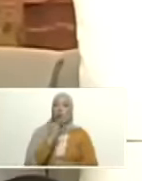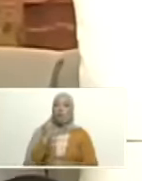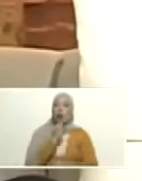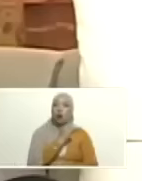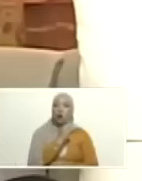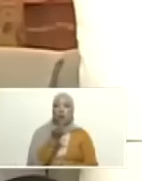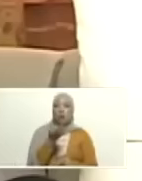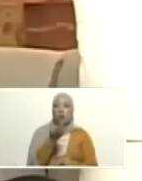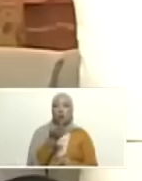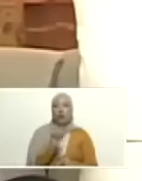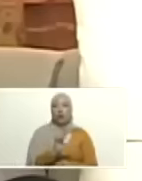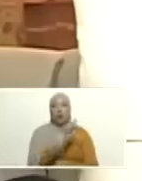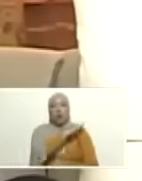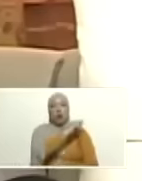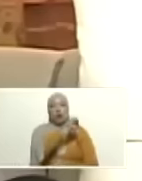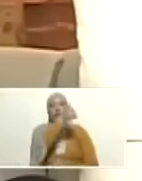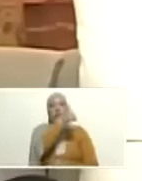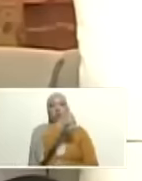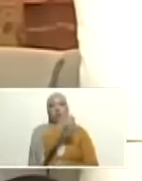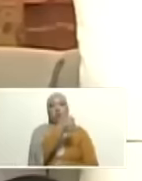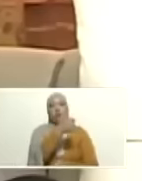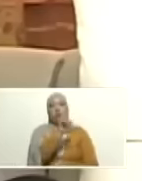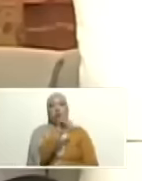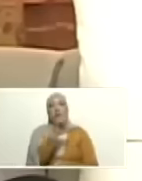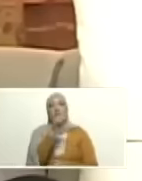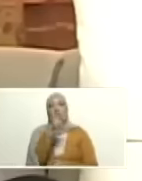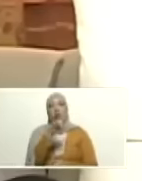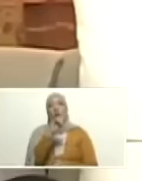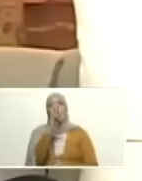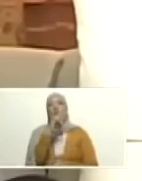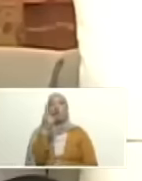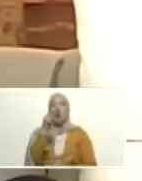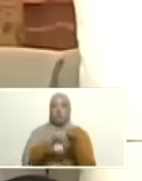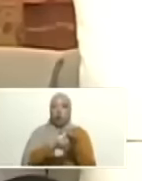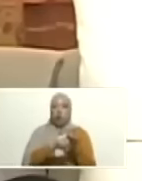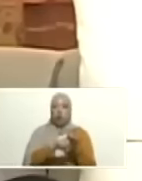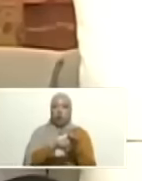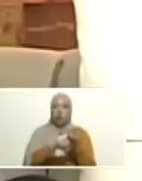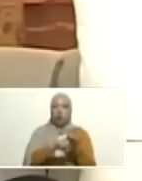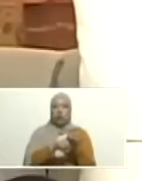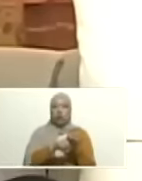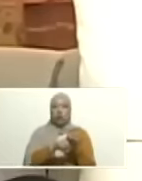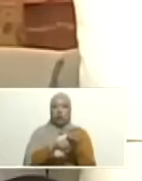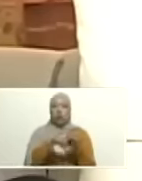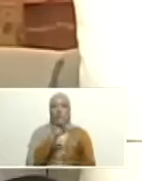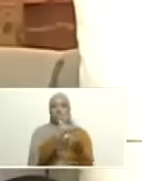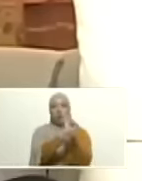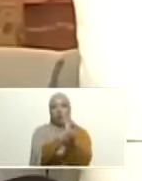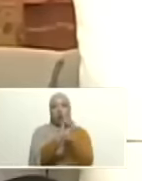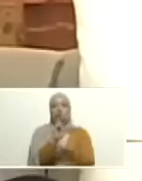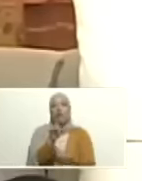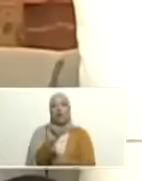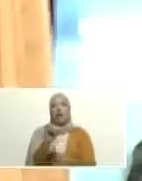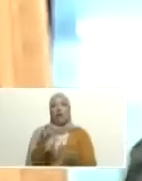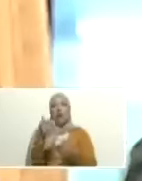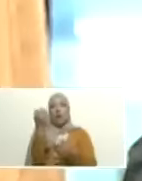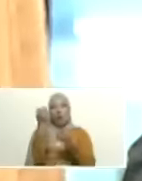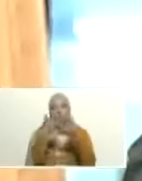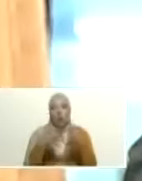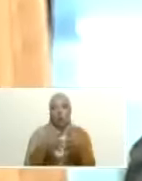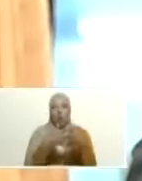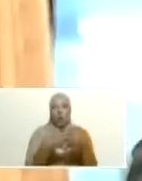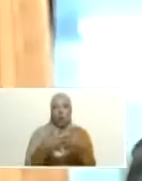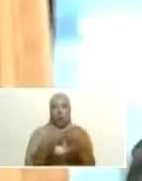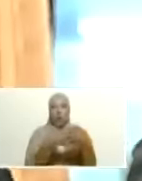puesto que le corresponde y algún día ocupará el diplomático venezolano secuestrado en los Estados